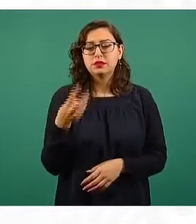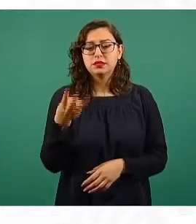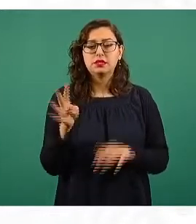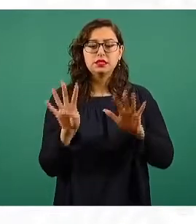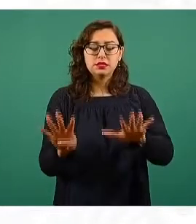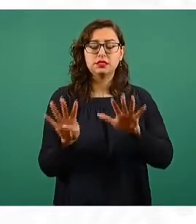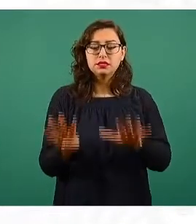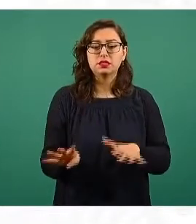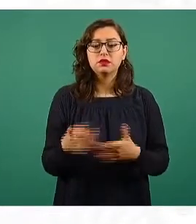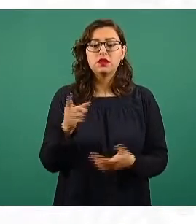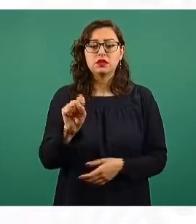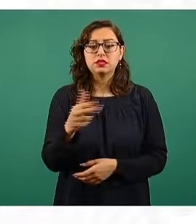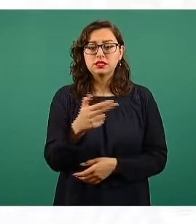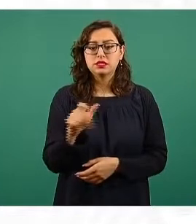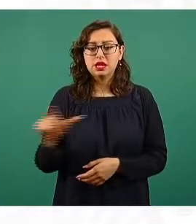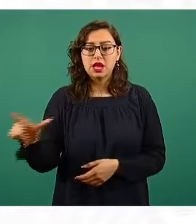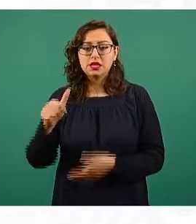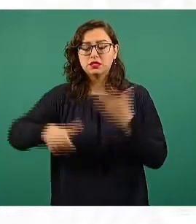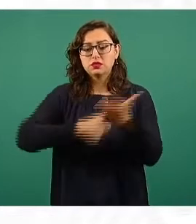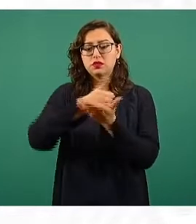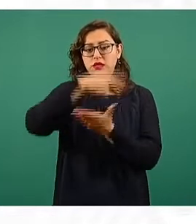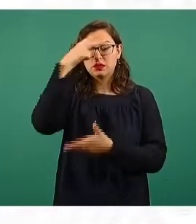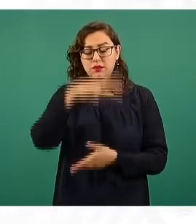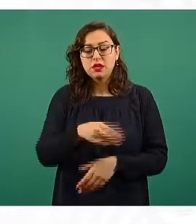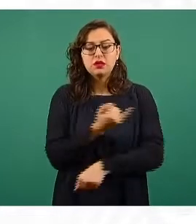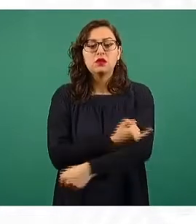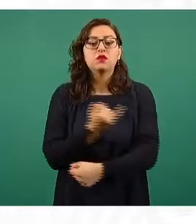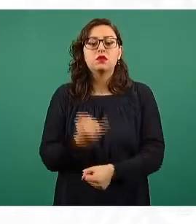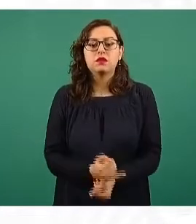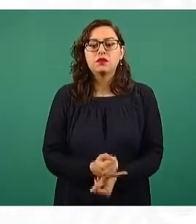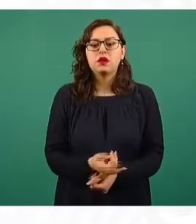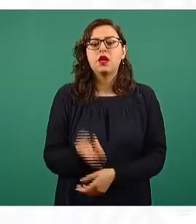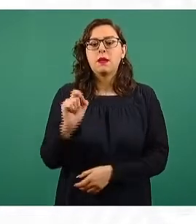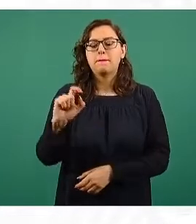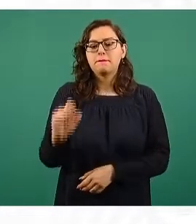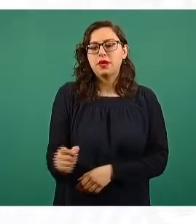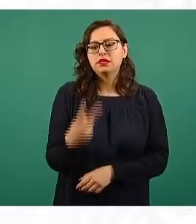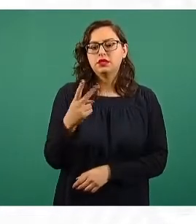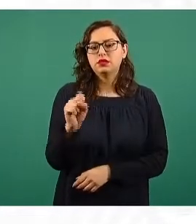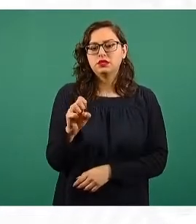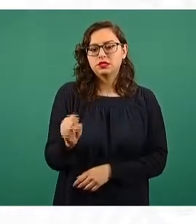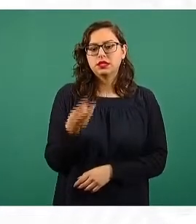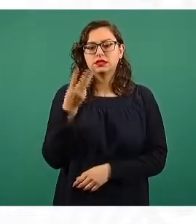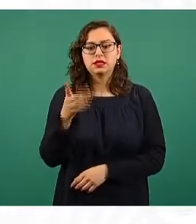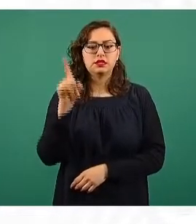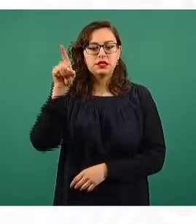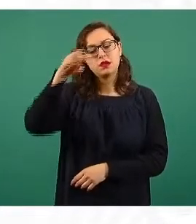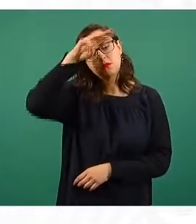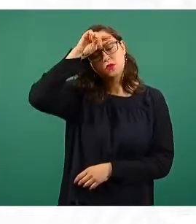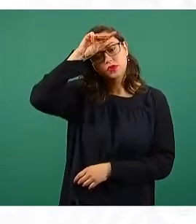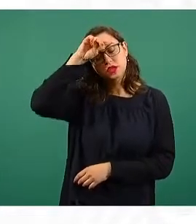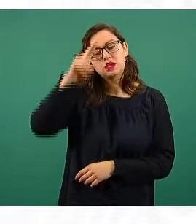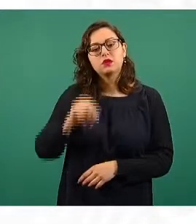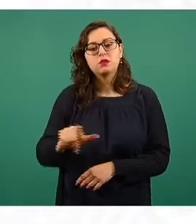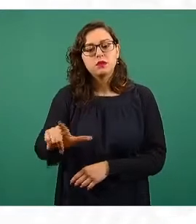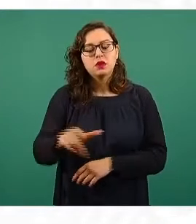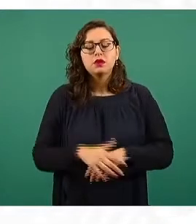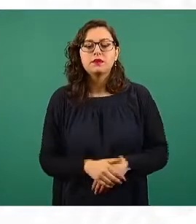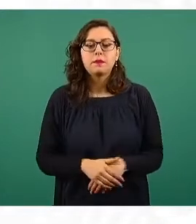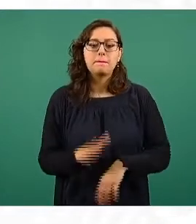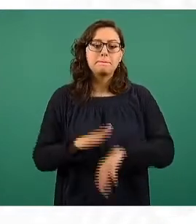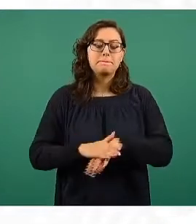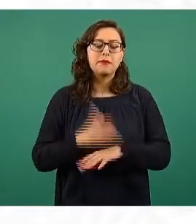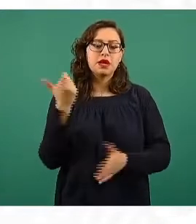de Shell en Iztapalapa, aquí en la Ciudad de México, y 22 pesos 63 centavos de Móvil en Monterrey, Nuevo León. Las más baratas del